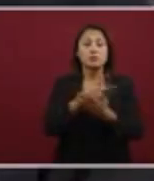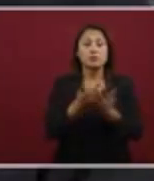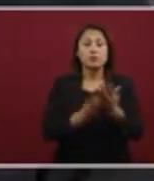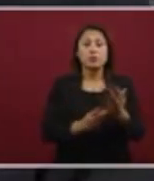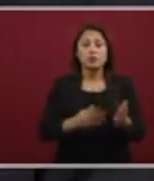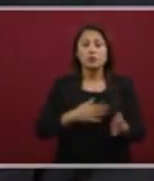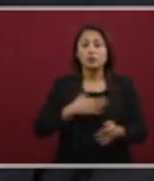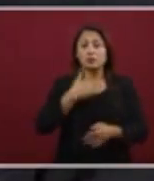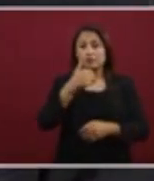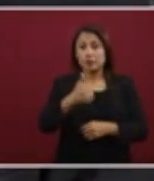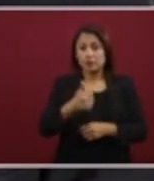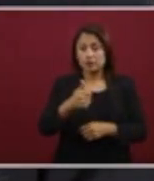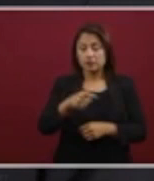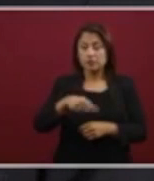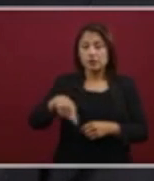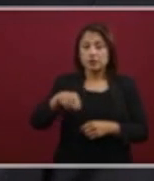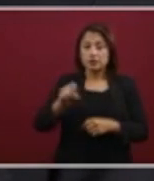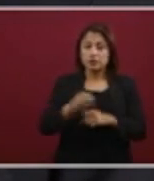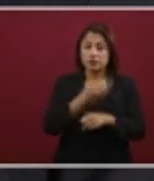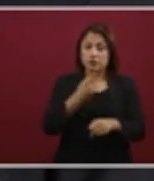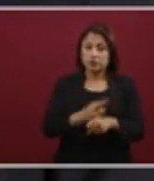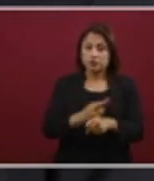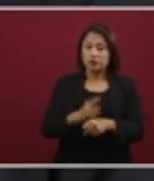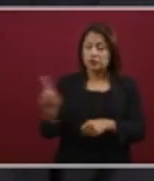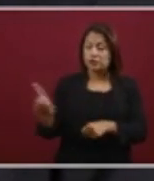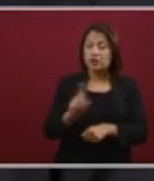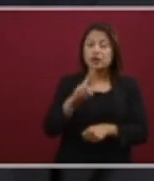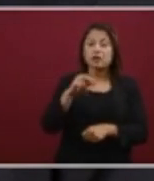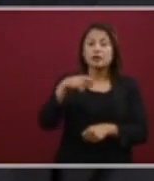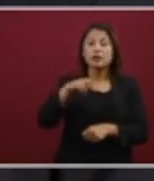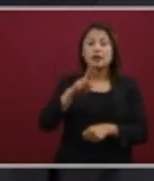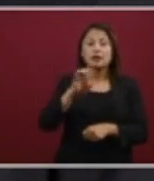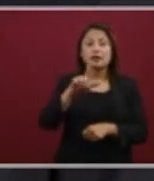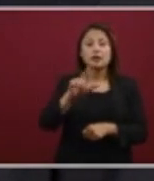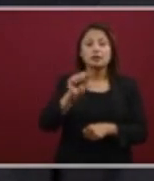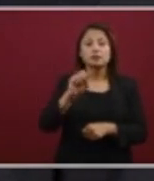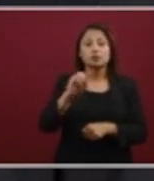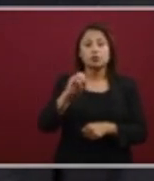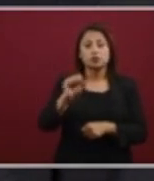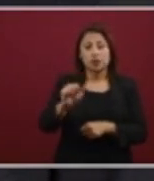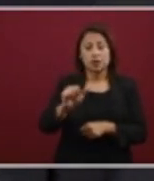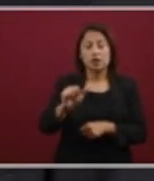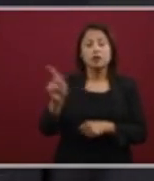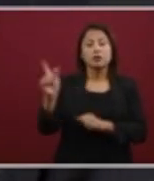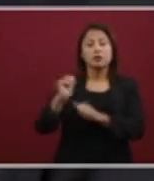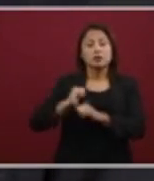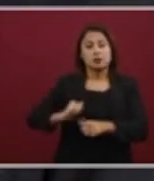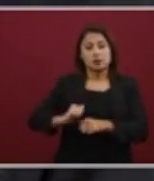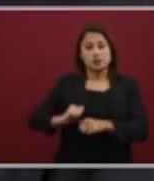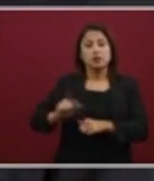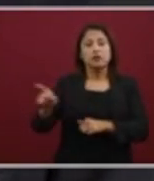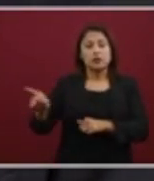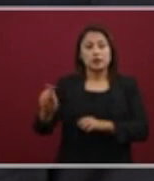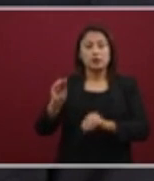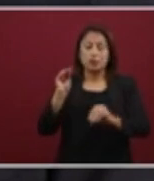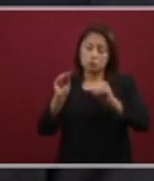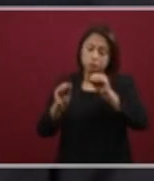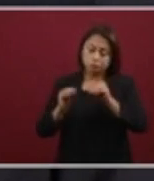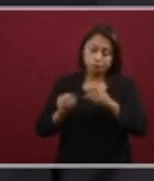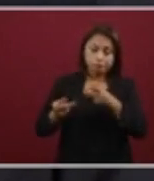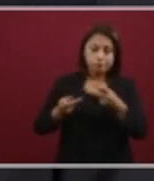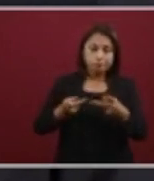Estuvo Raquel Sosa, ya está preparada para venir aquí como